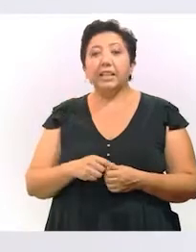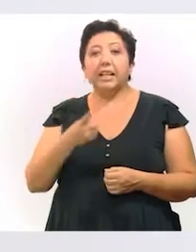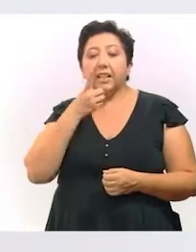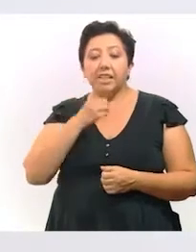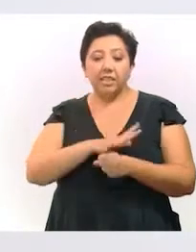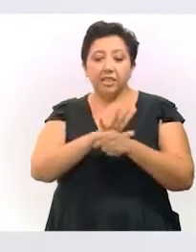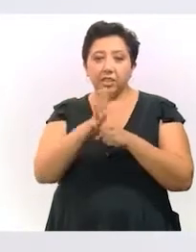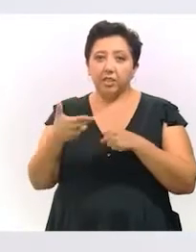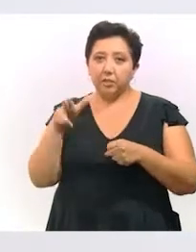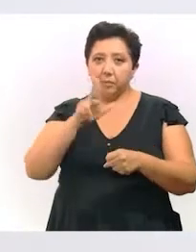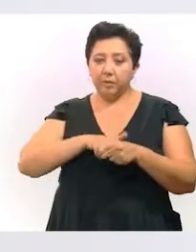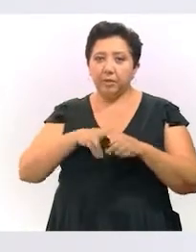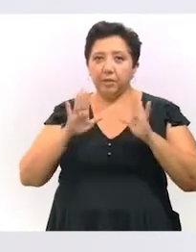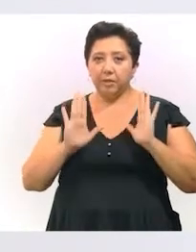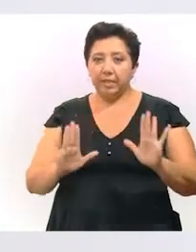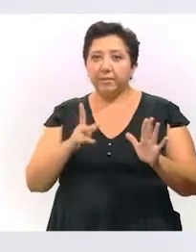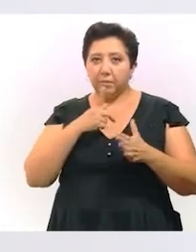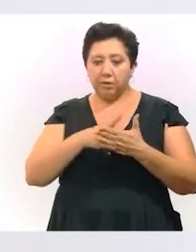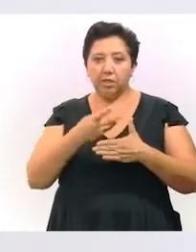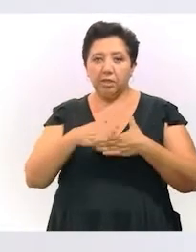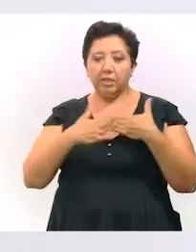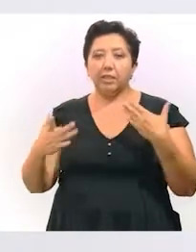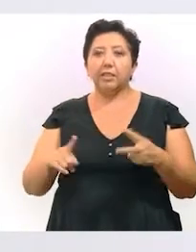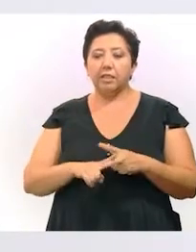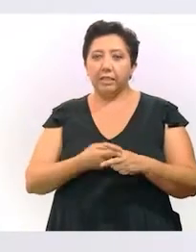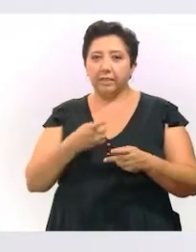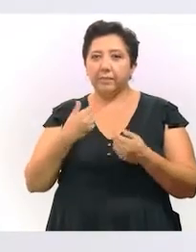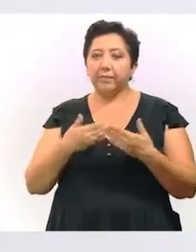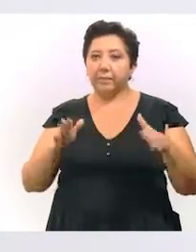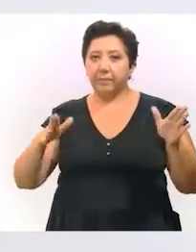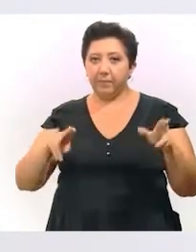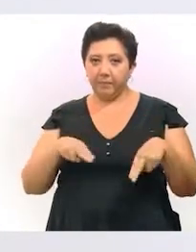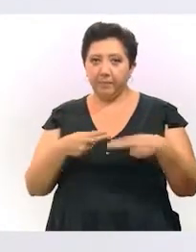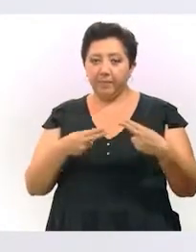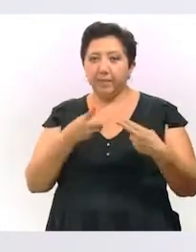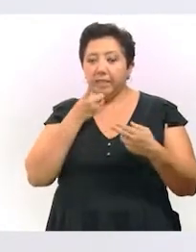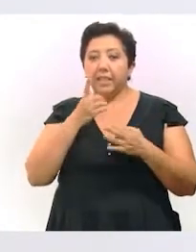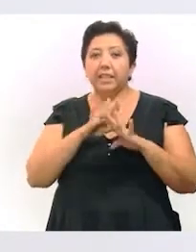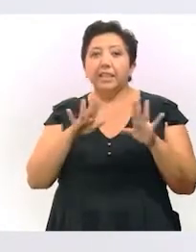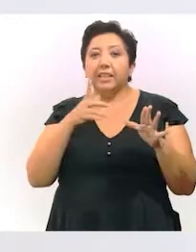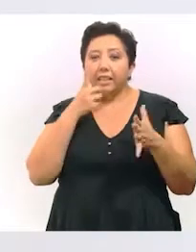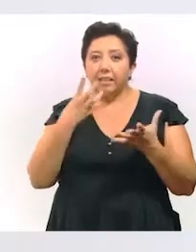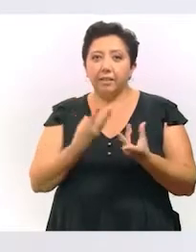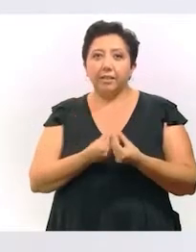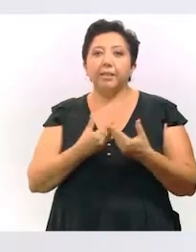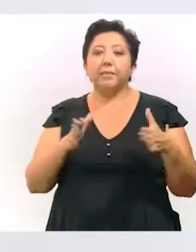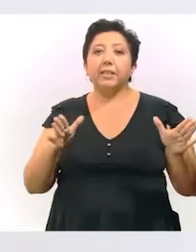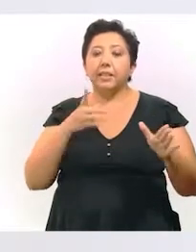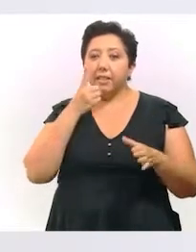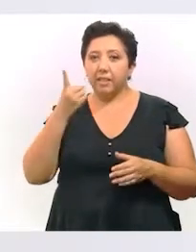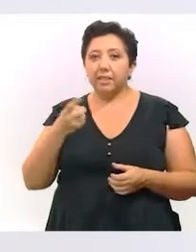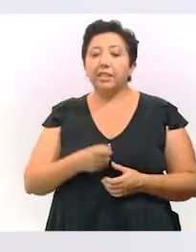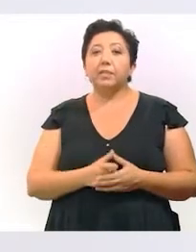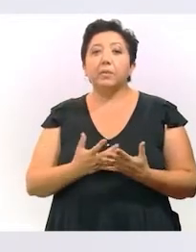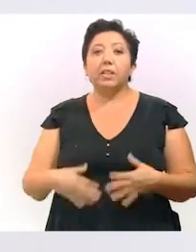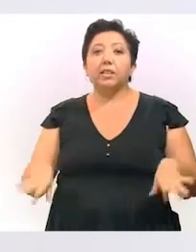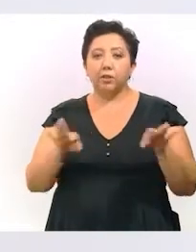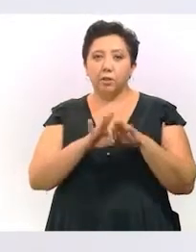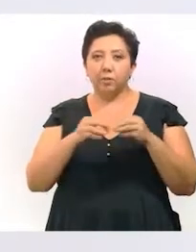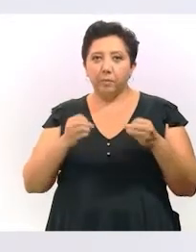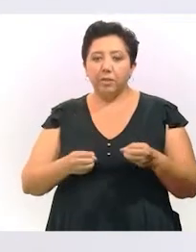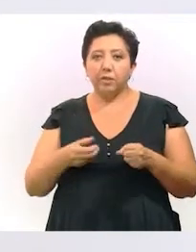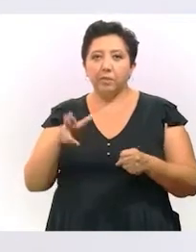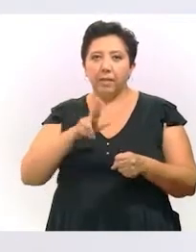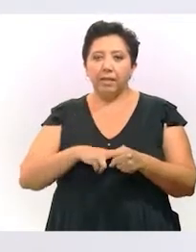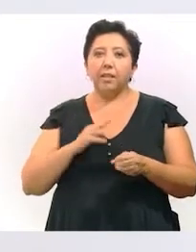capacidad hospitalaria e interrumpir el proceso de reactivación económica. Como hemos señalado, en la reapertura económica los datos más importantes